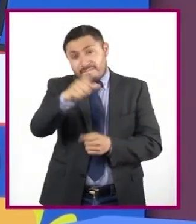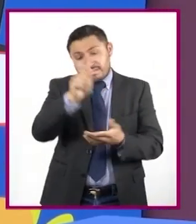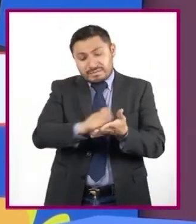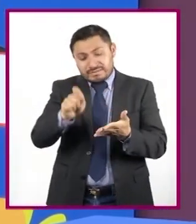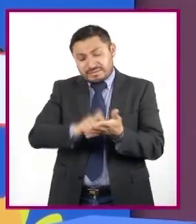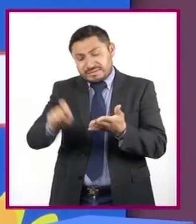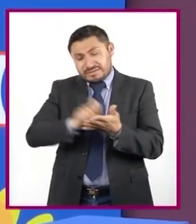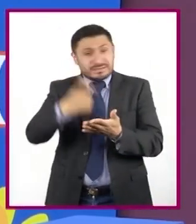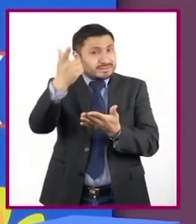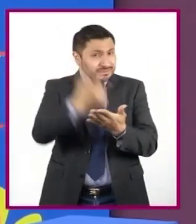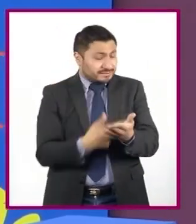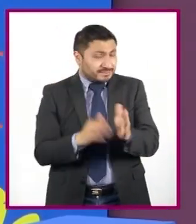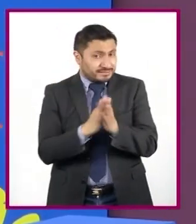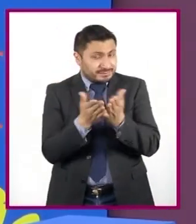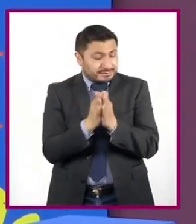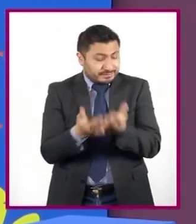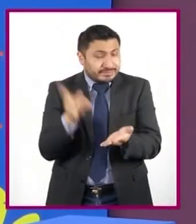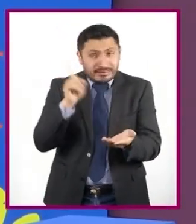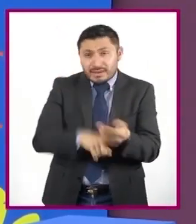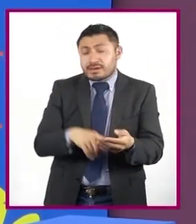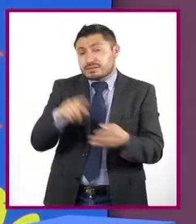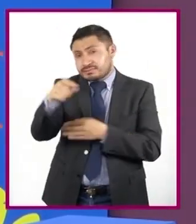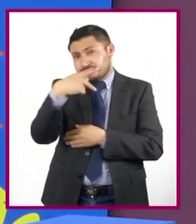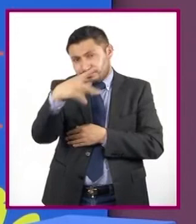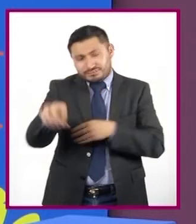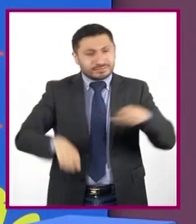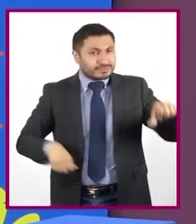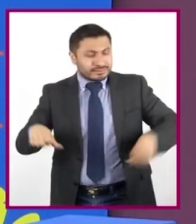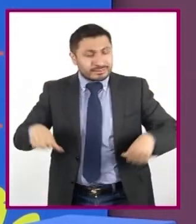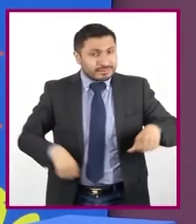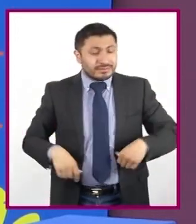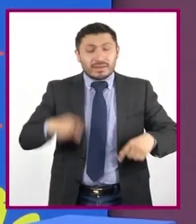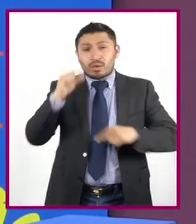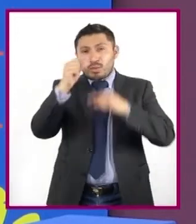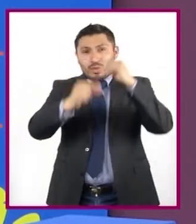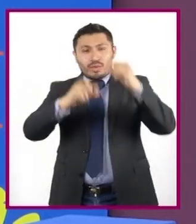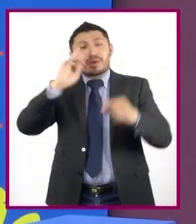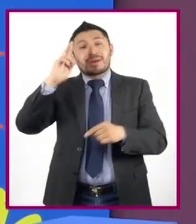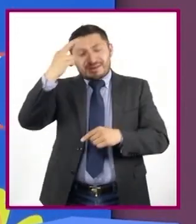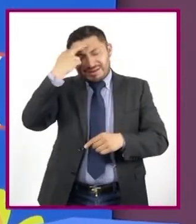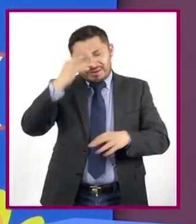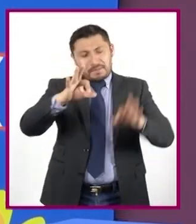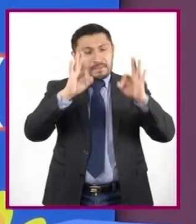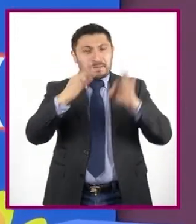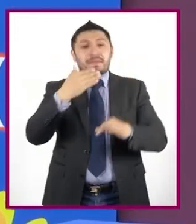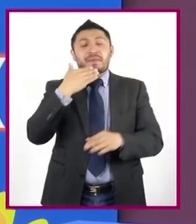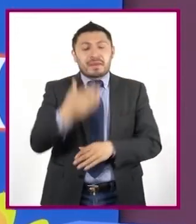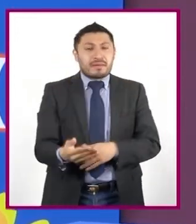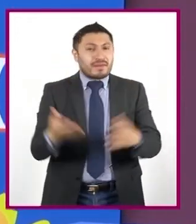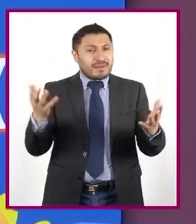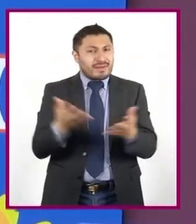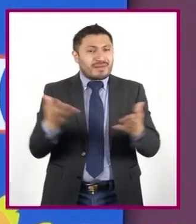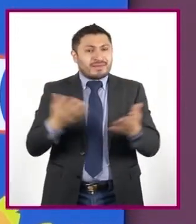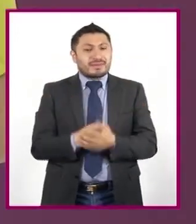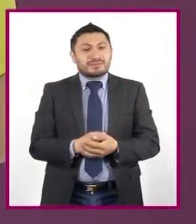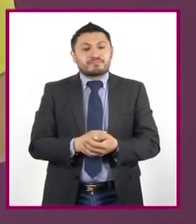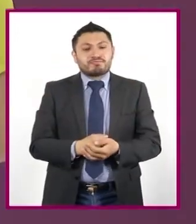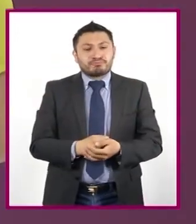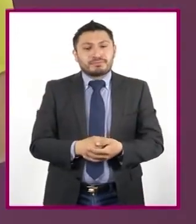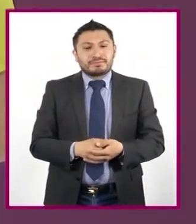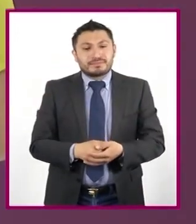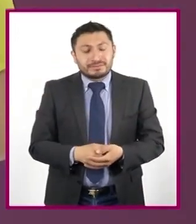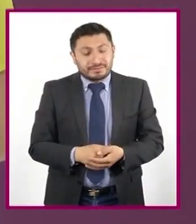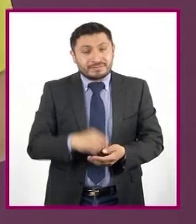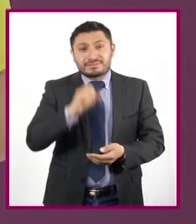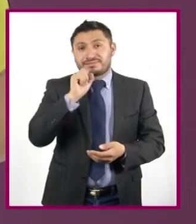referencias bibliográficas en sus trabajos, poco a poco se acordarán de las normas adecuadas para realizarlas.